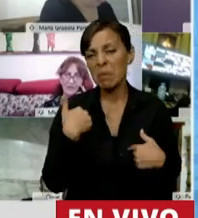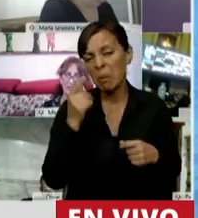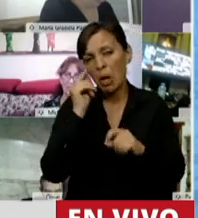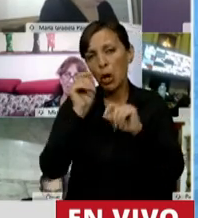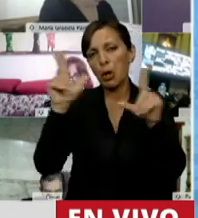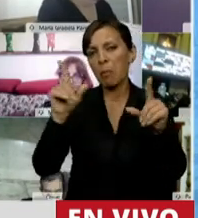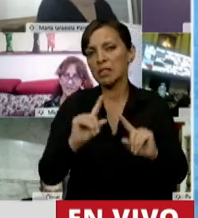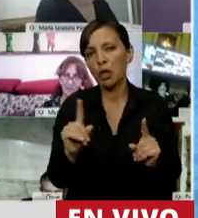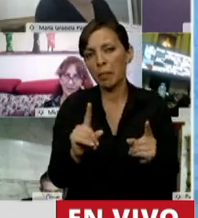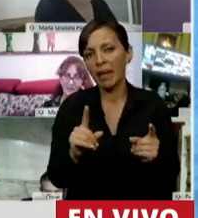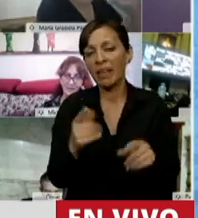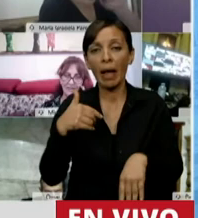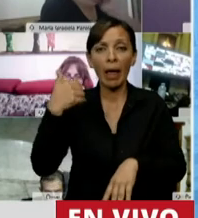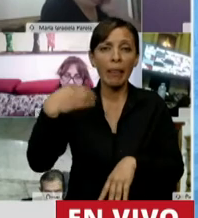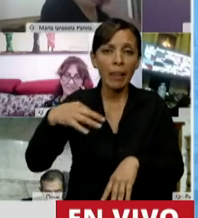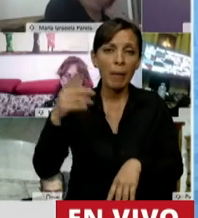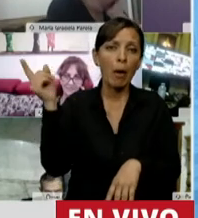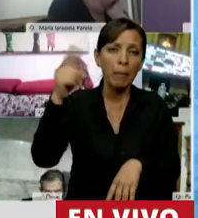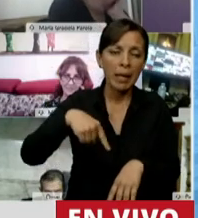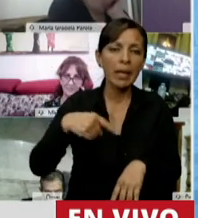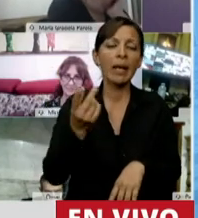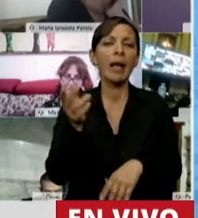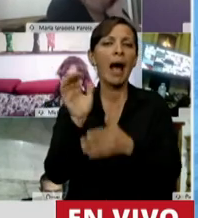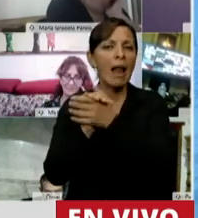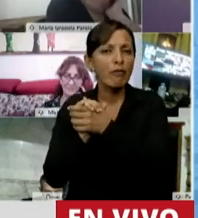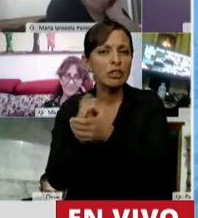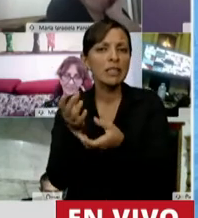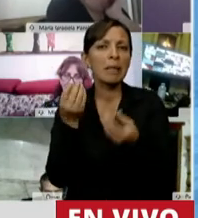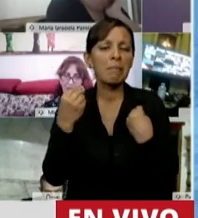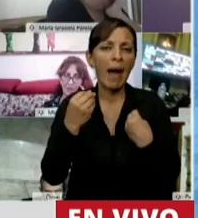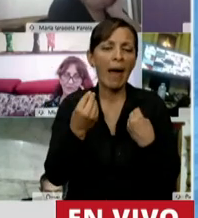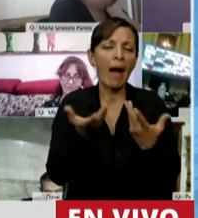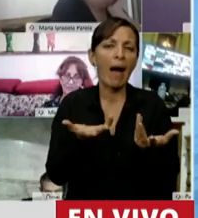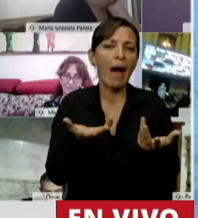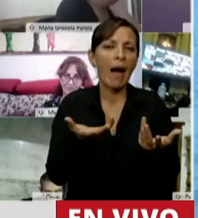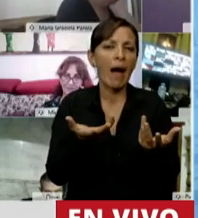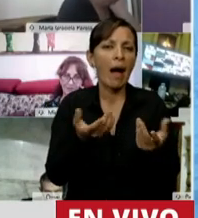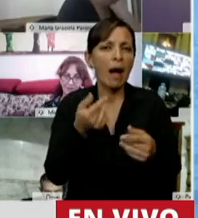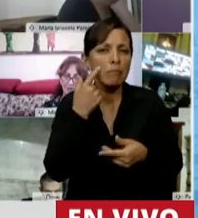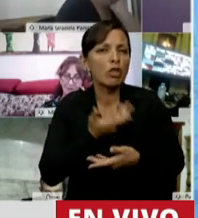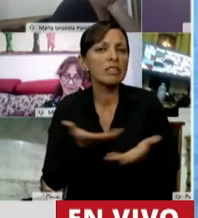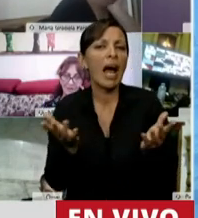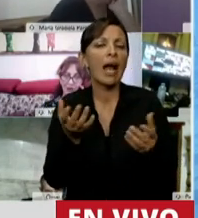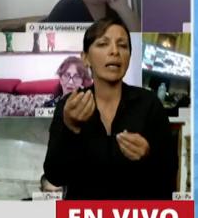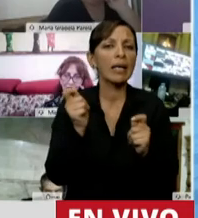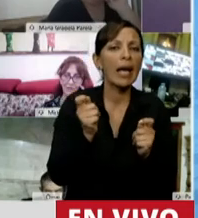que haya tenido que venir don Raúl Alfonsín para poner los puntos sobre las íes y demostrar